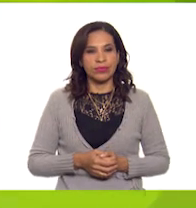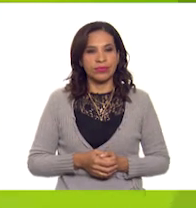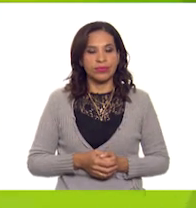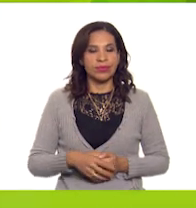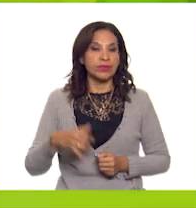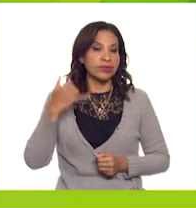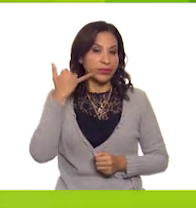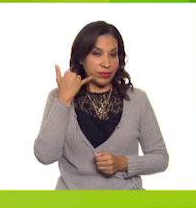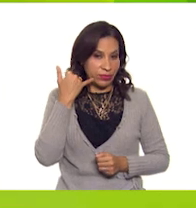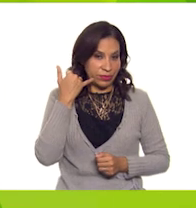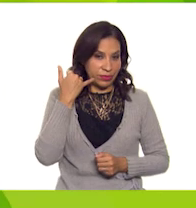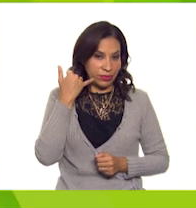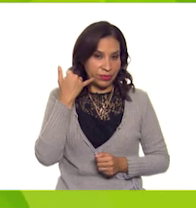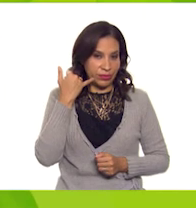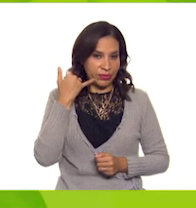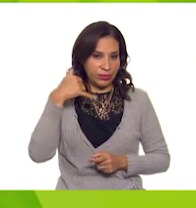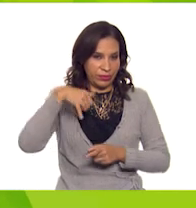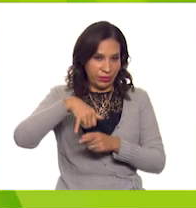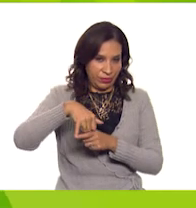El teléfono.